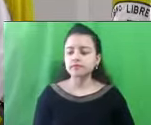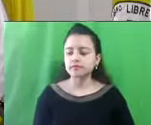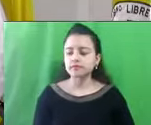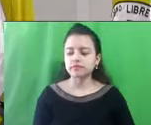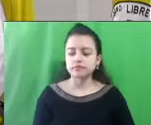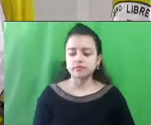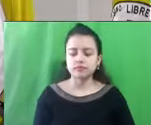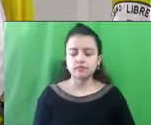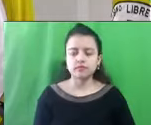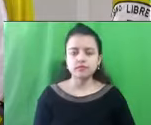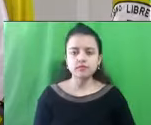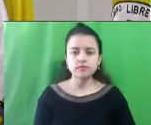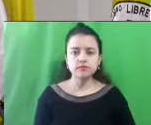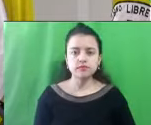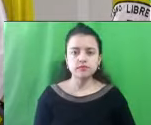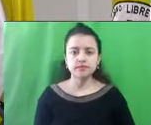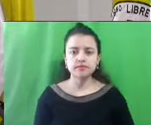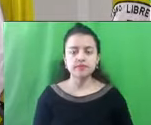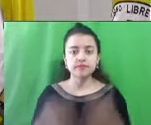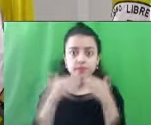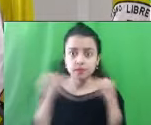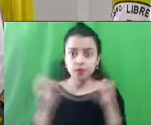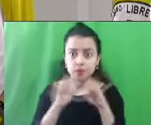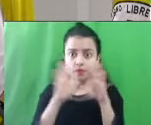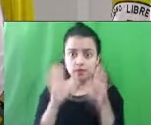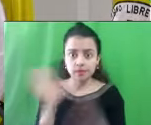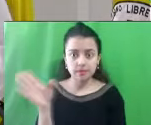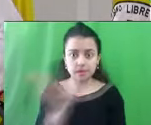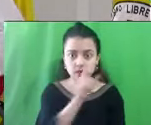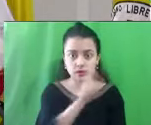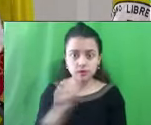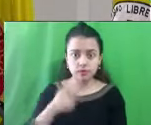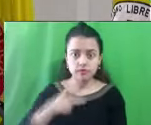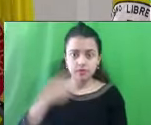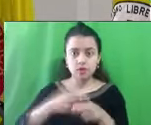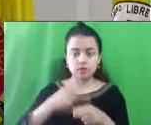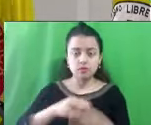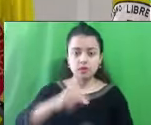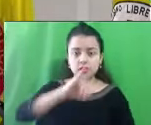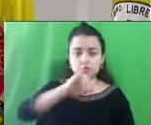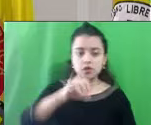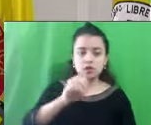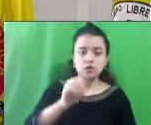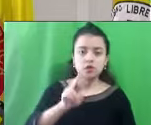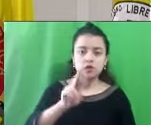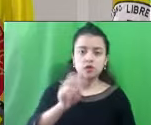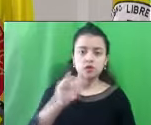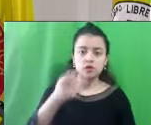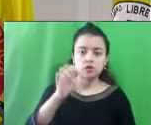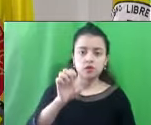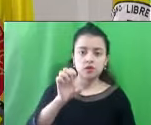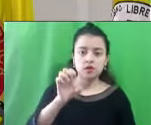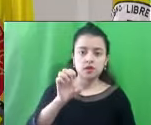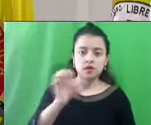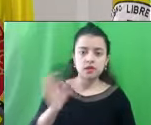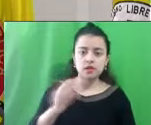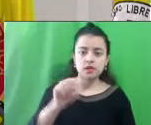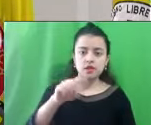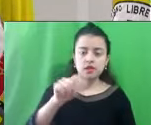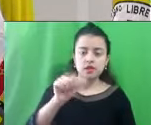Muy buenos días para todos. Mi nombre es Jorge Enrique Sánchez Aldana. Soy el subgerente financiero de la empresa Aguas de